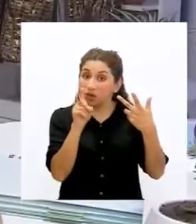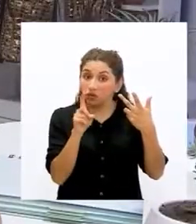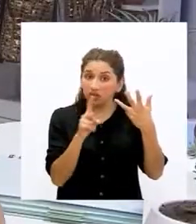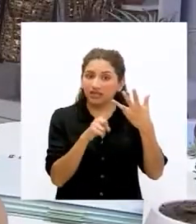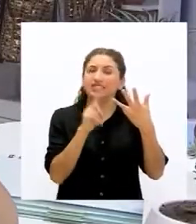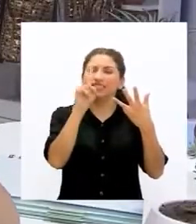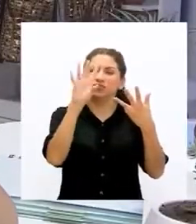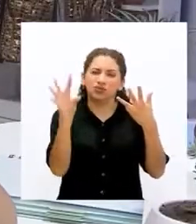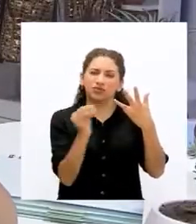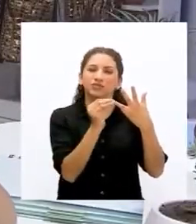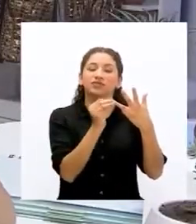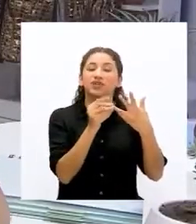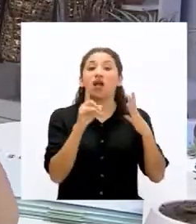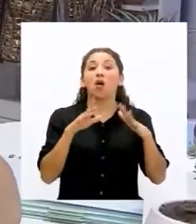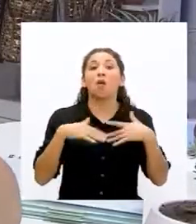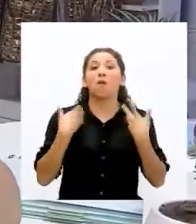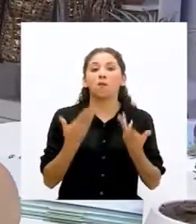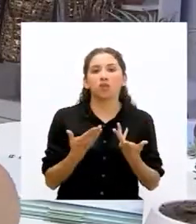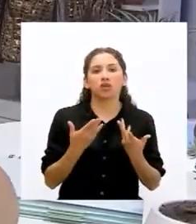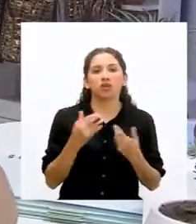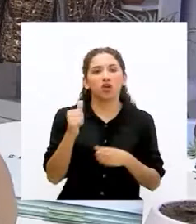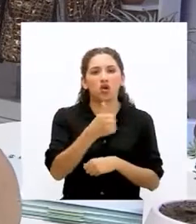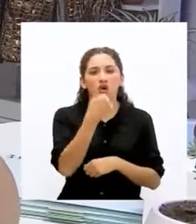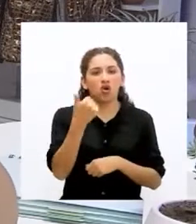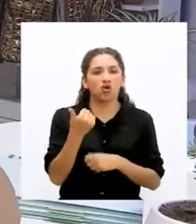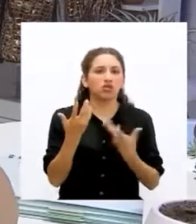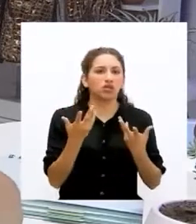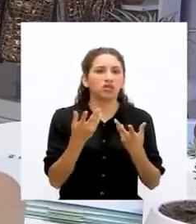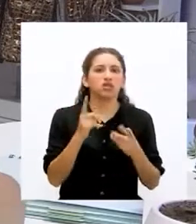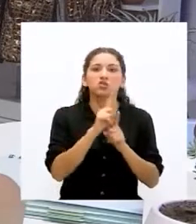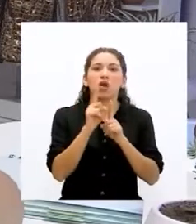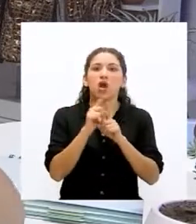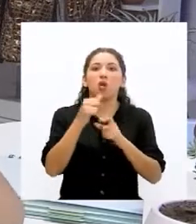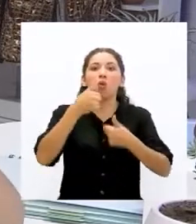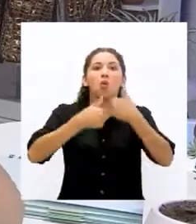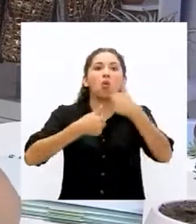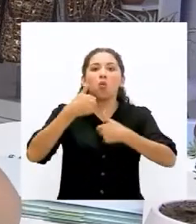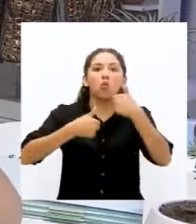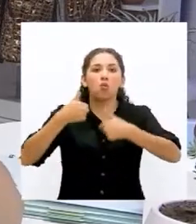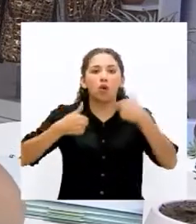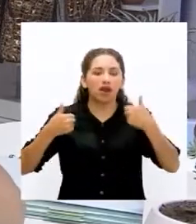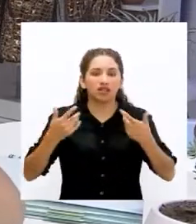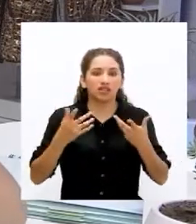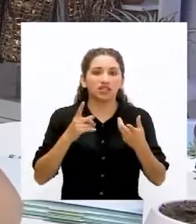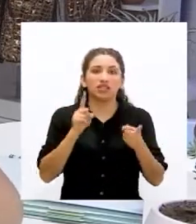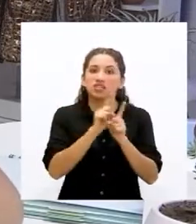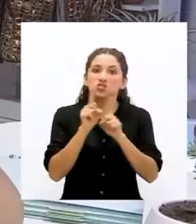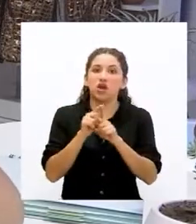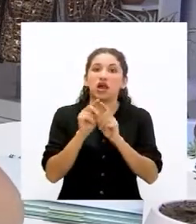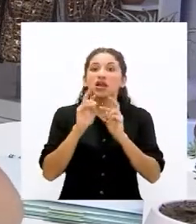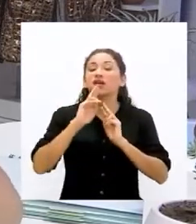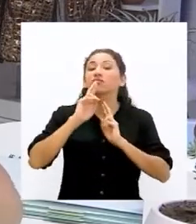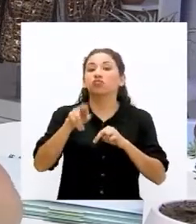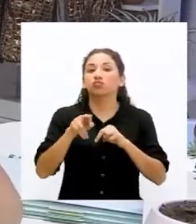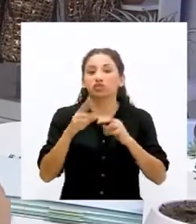más. Creo que podría ser otra pregunta con variable cualitativa, esta vez también con respuestas